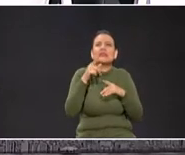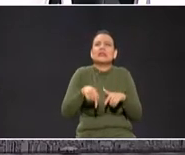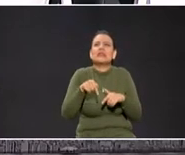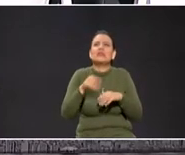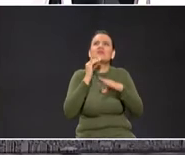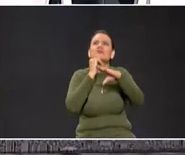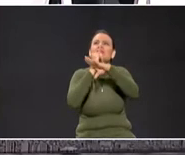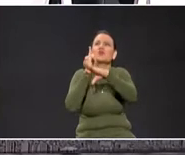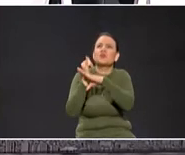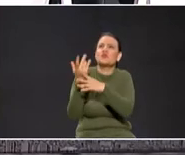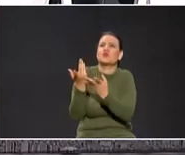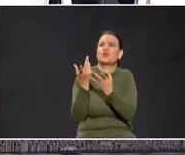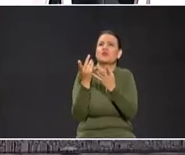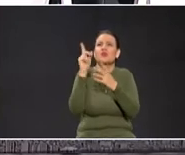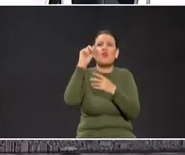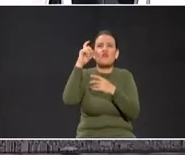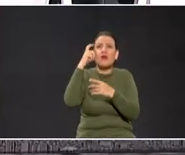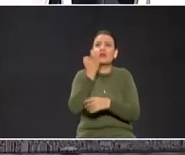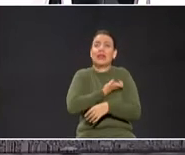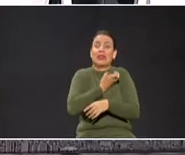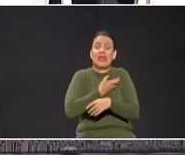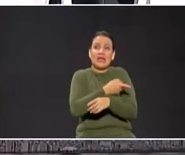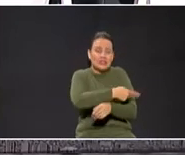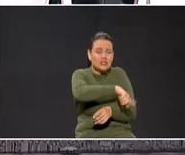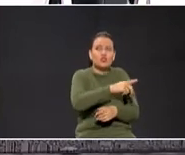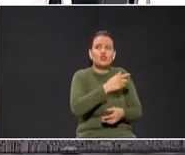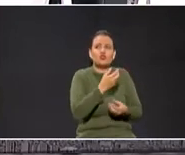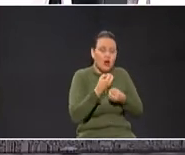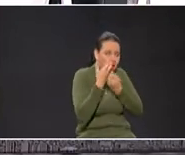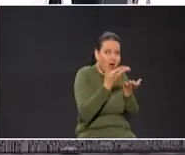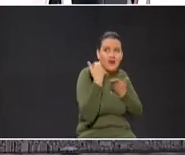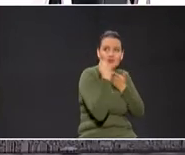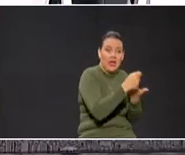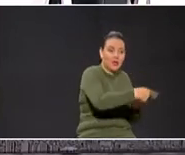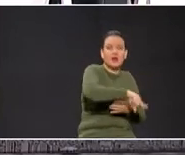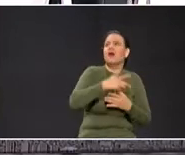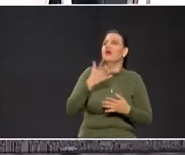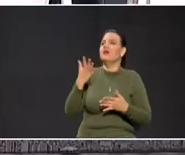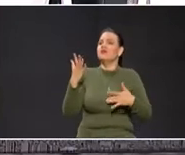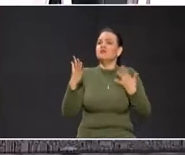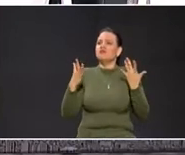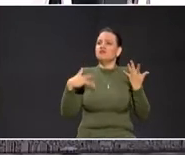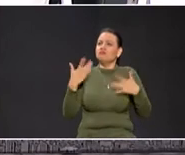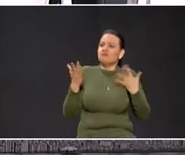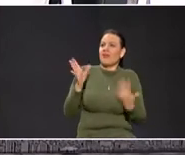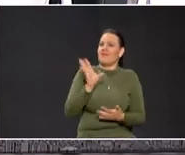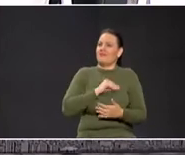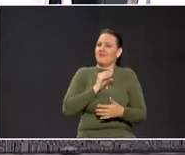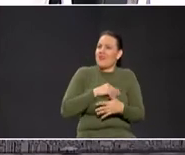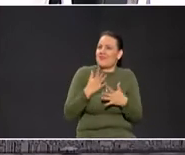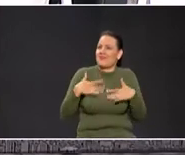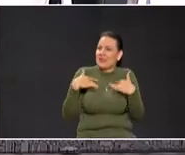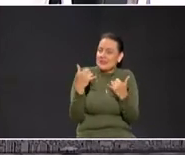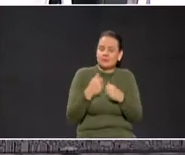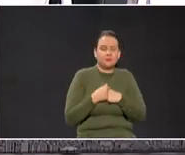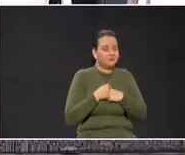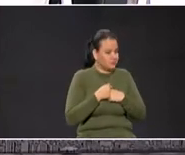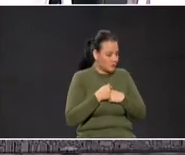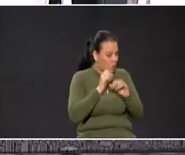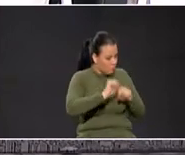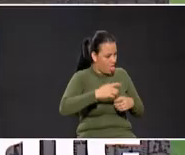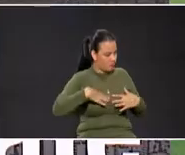sentirse feliz en los espacios institucionales queremos para ellos darles la oportunidad de ser personas bean